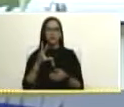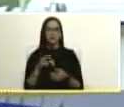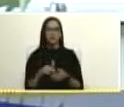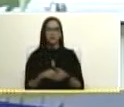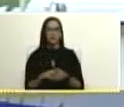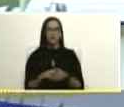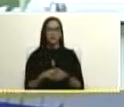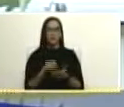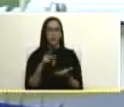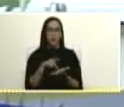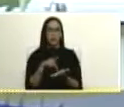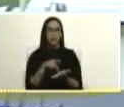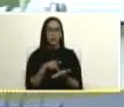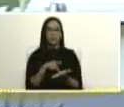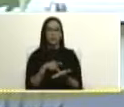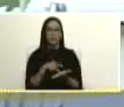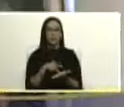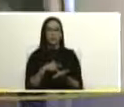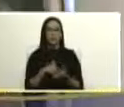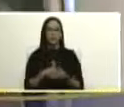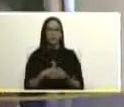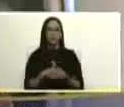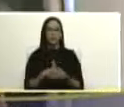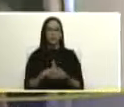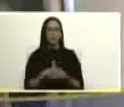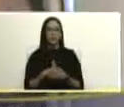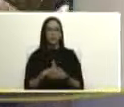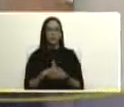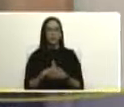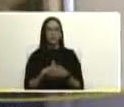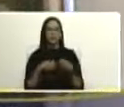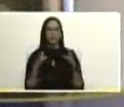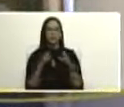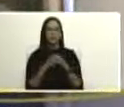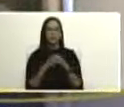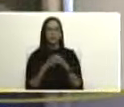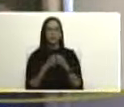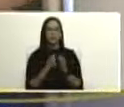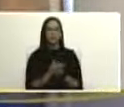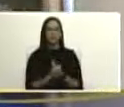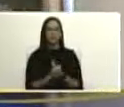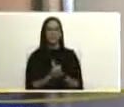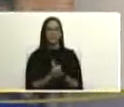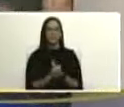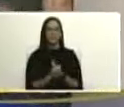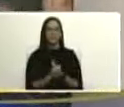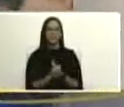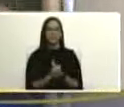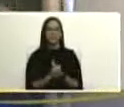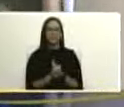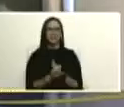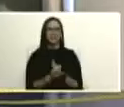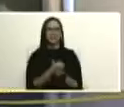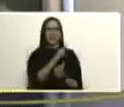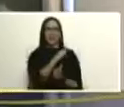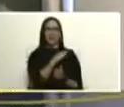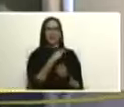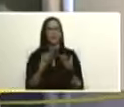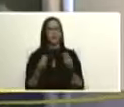¿De participantes? No vale. ¡Ah, de grupo! No, profe. F, bastante. Tengo